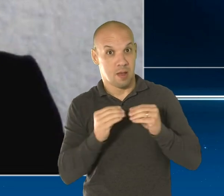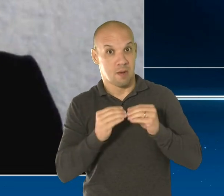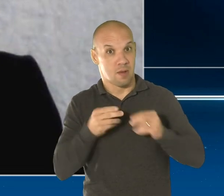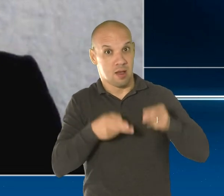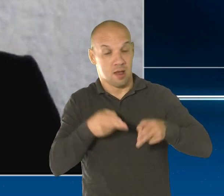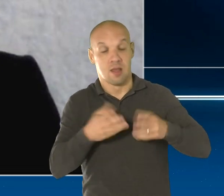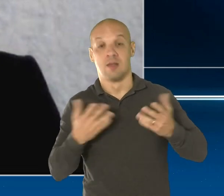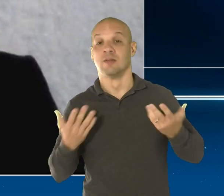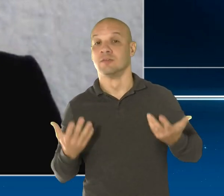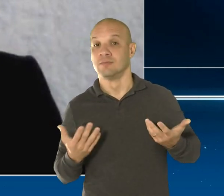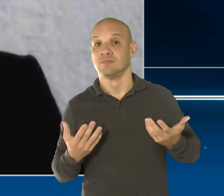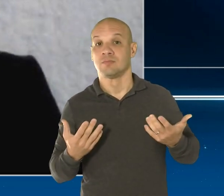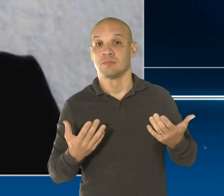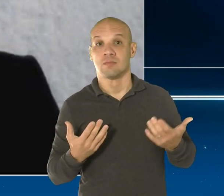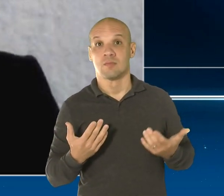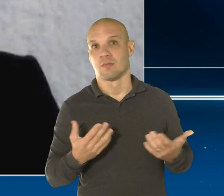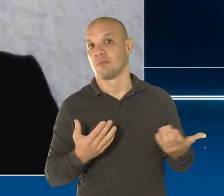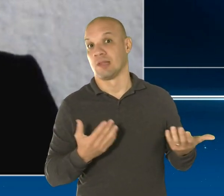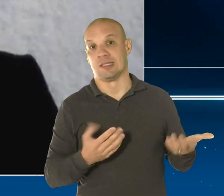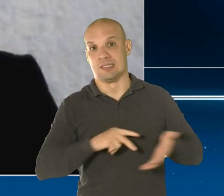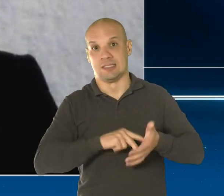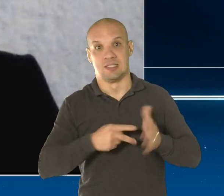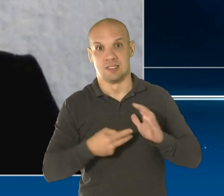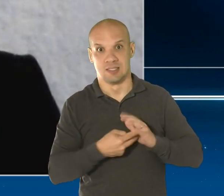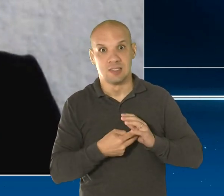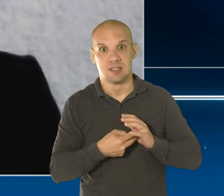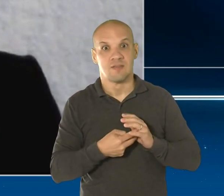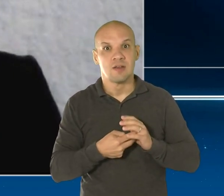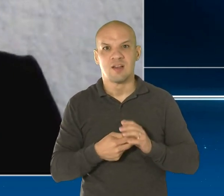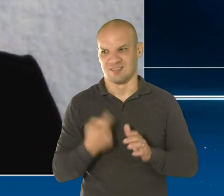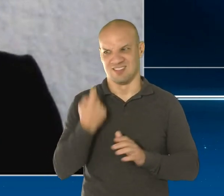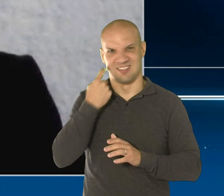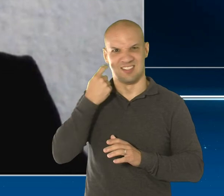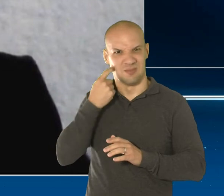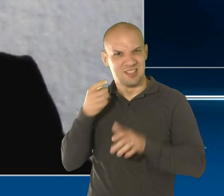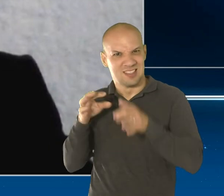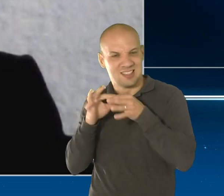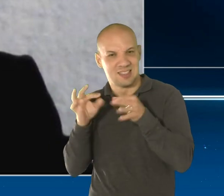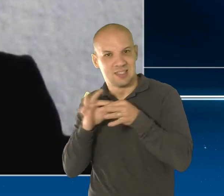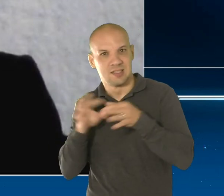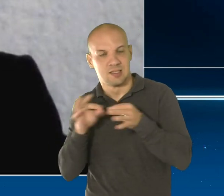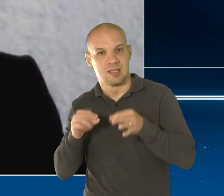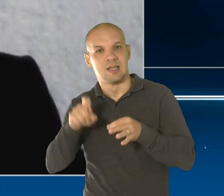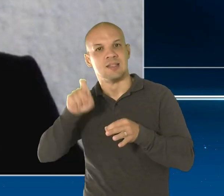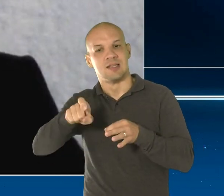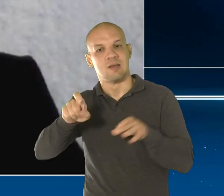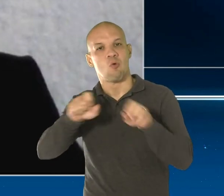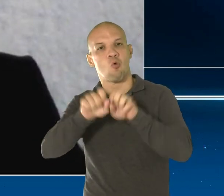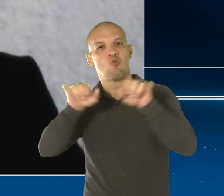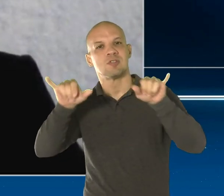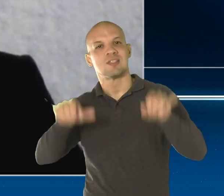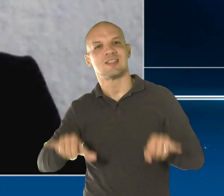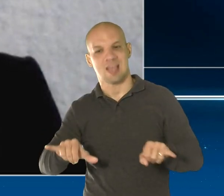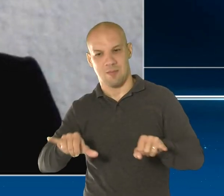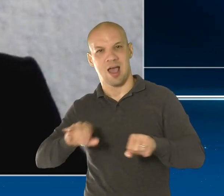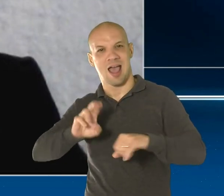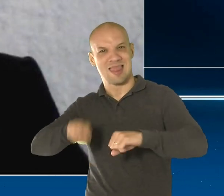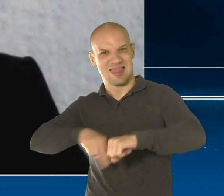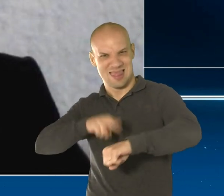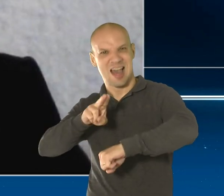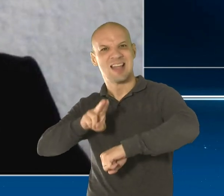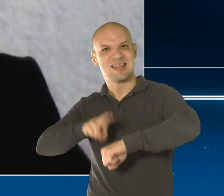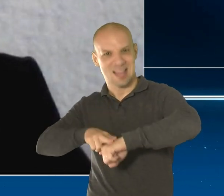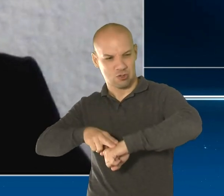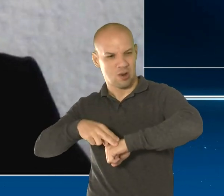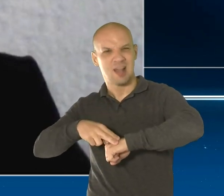y bueno, esto nos requiere de, como bien lo decían ahorita, de un sistema nacional de cuidados con el que no contamos